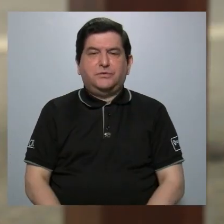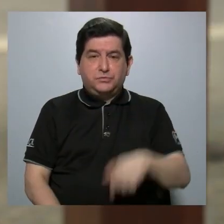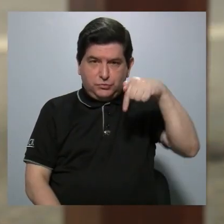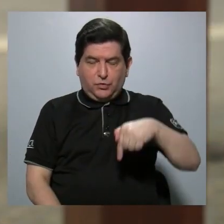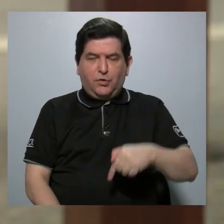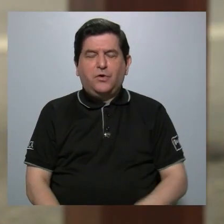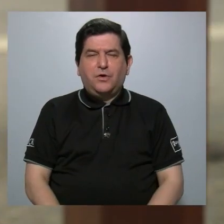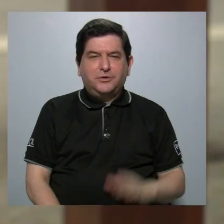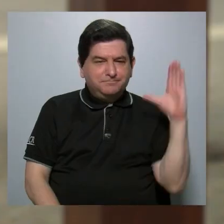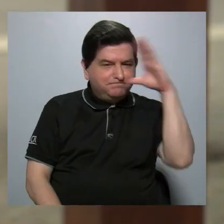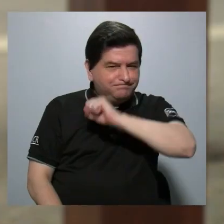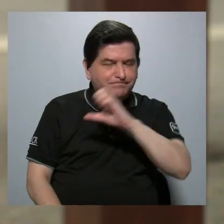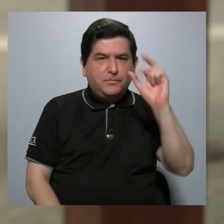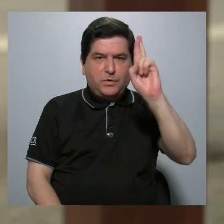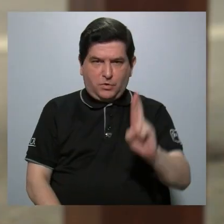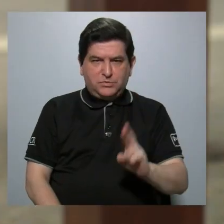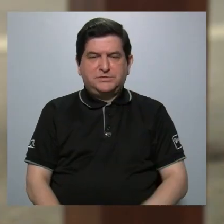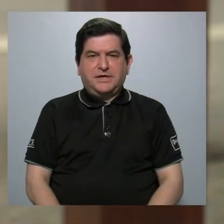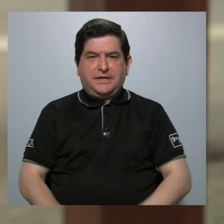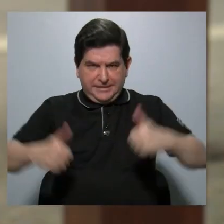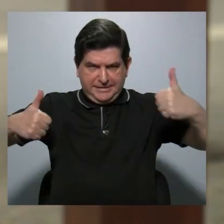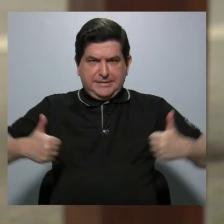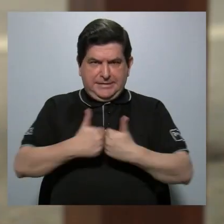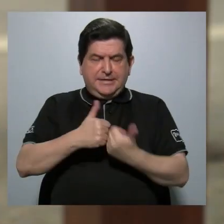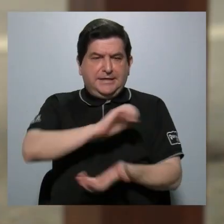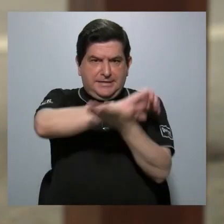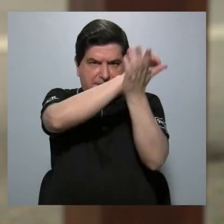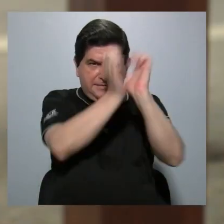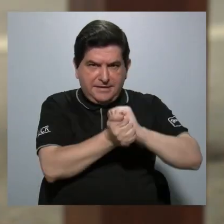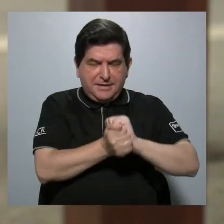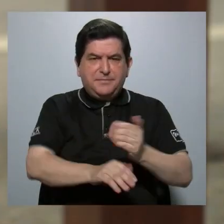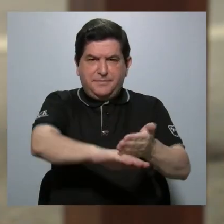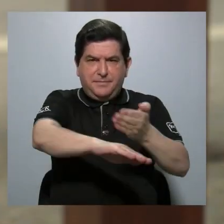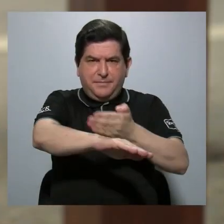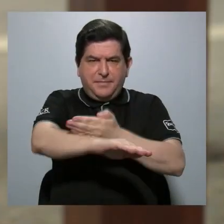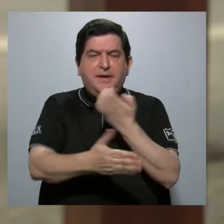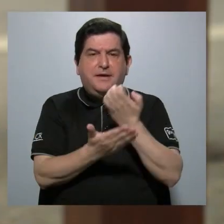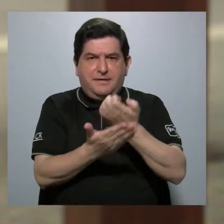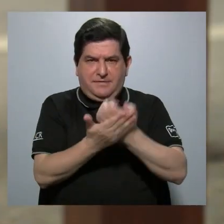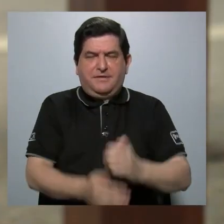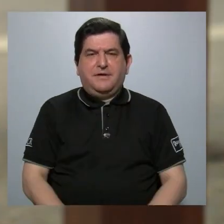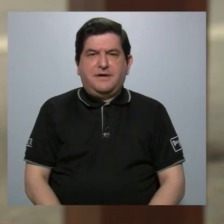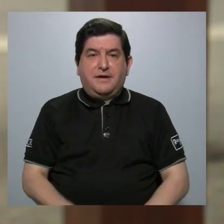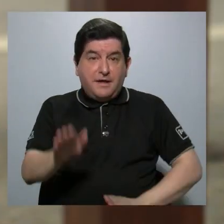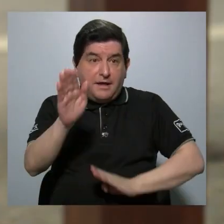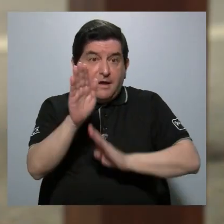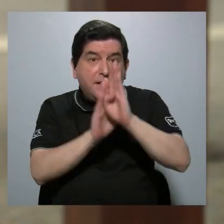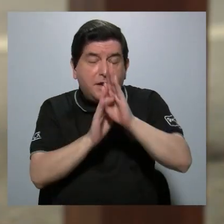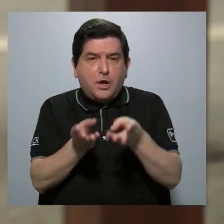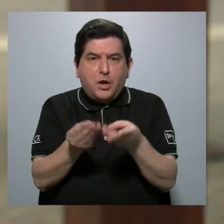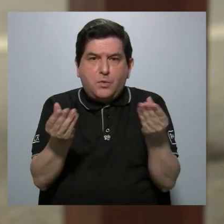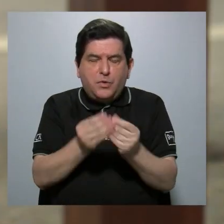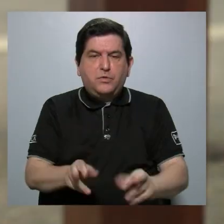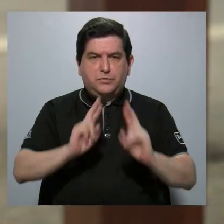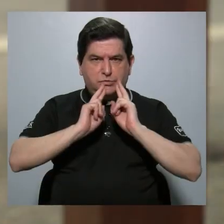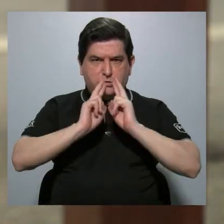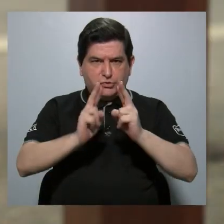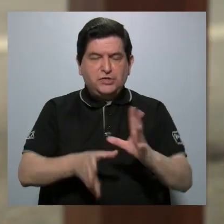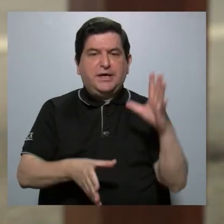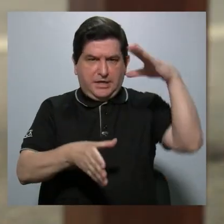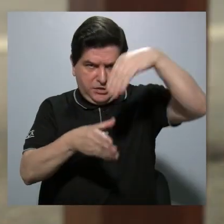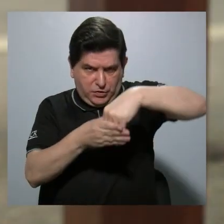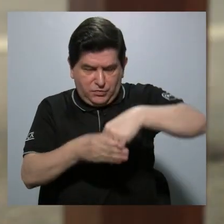Rica enfrenta el desafío de transformar su crecimiento económico en un desarrollo que genere respuestas inclusivas y sobre